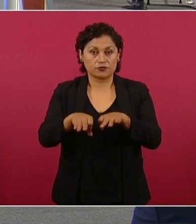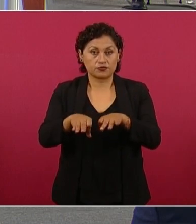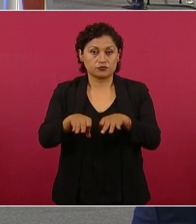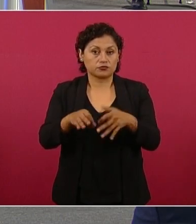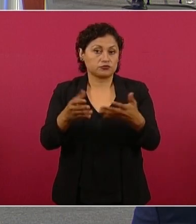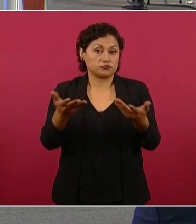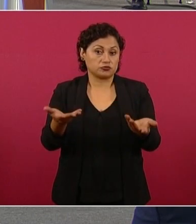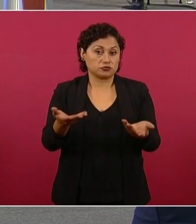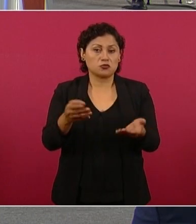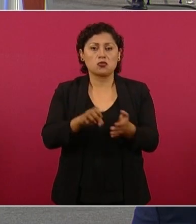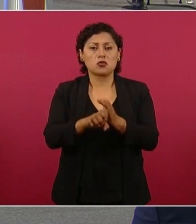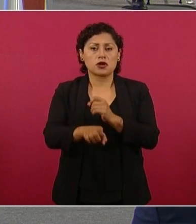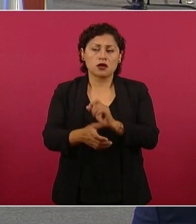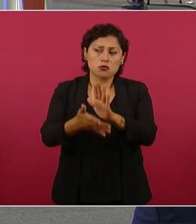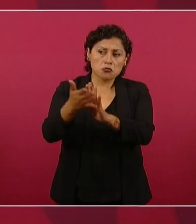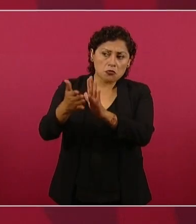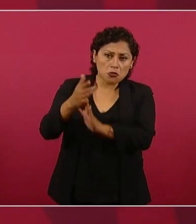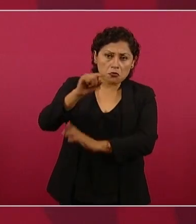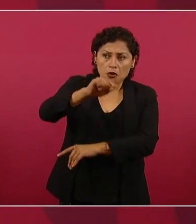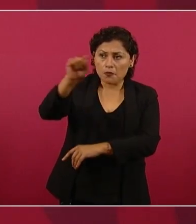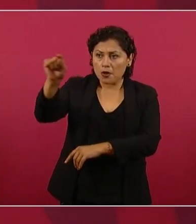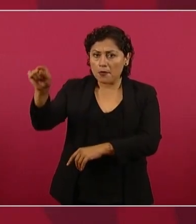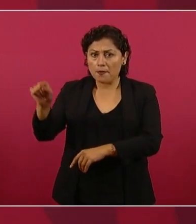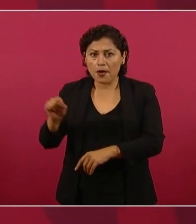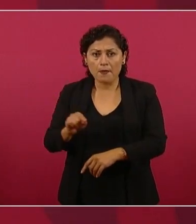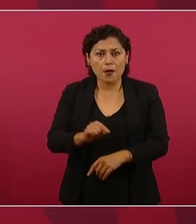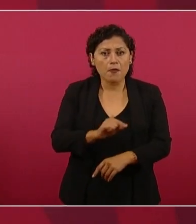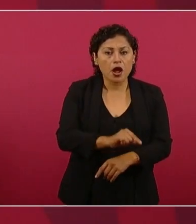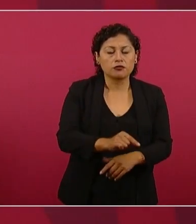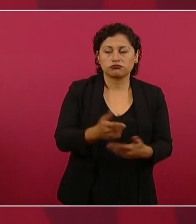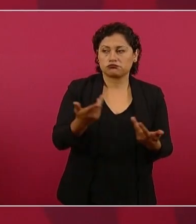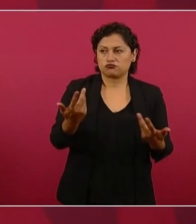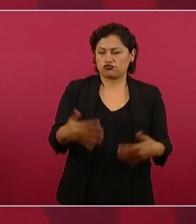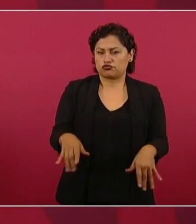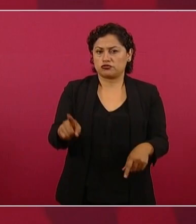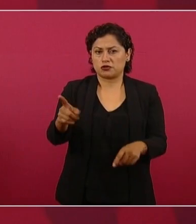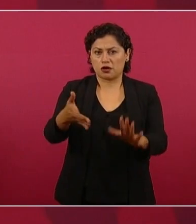todas las obras que estamos haciendo, la mayoría de las obras